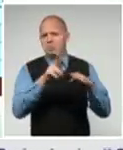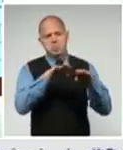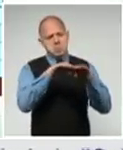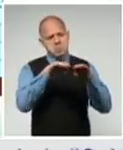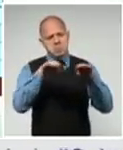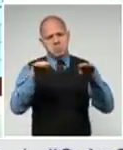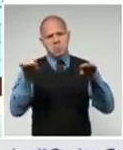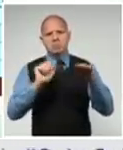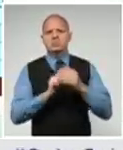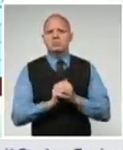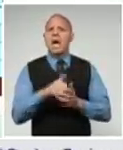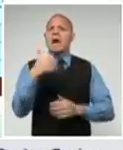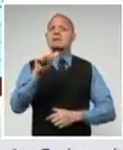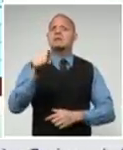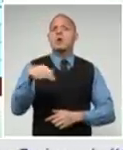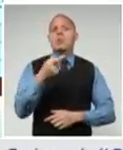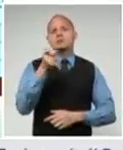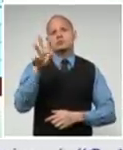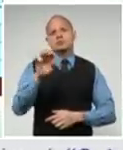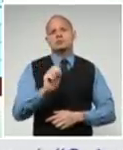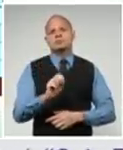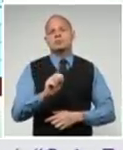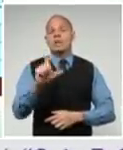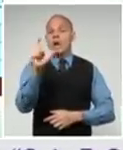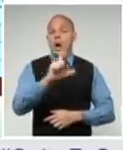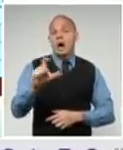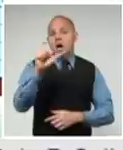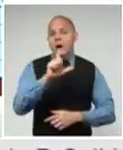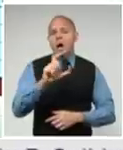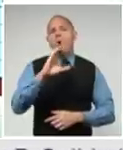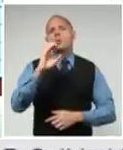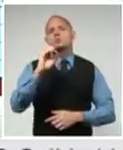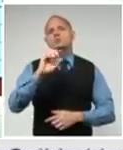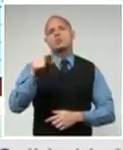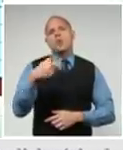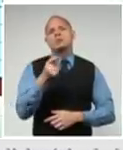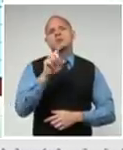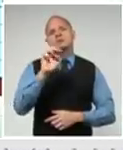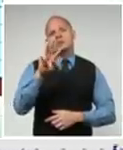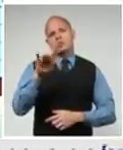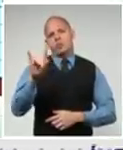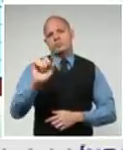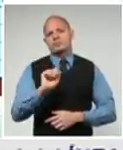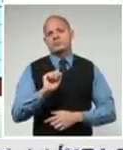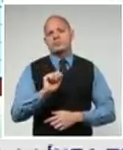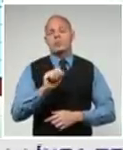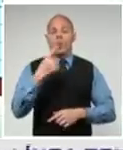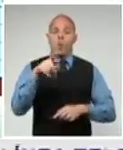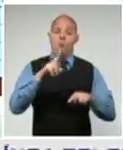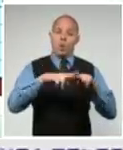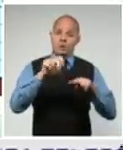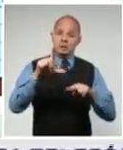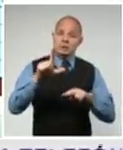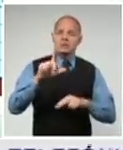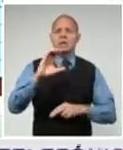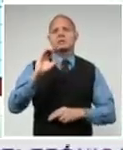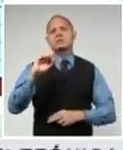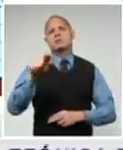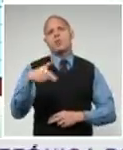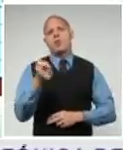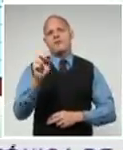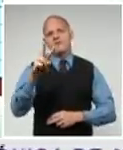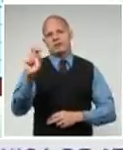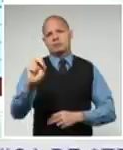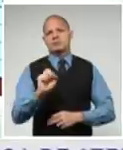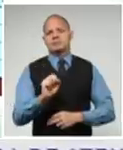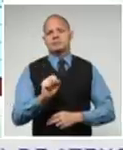10,14, al igual que Camagüey con 0,39 y Holguín con 0,20. Mayabeque